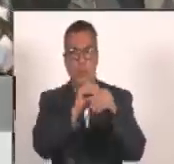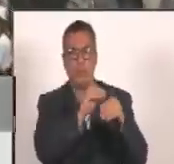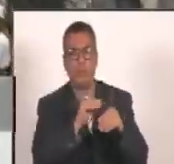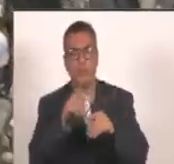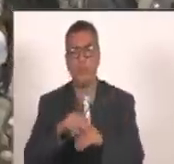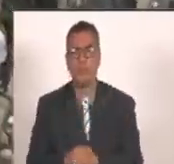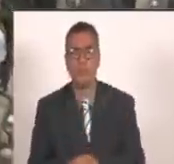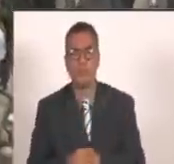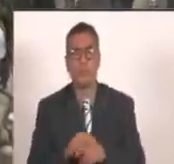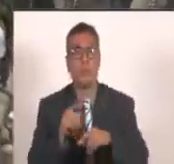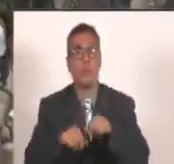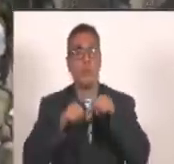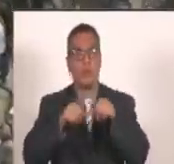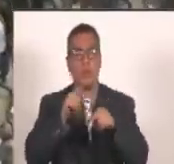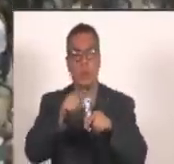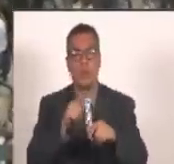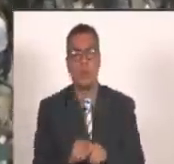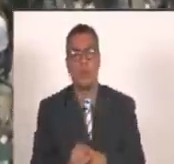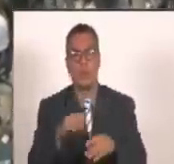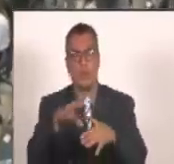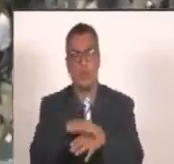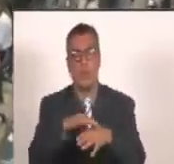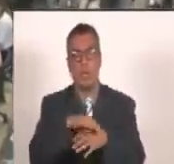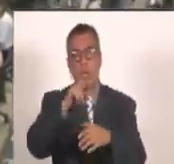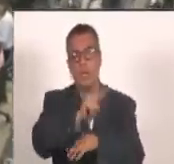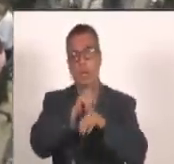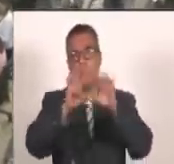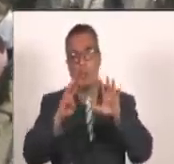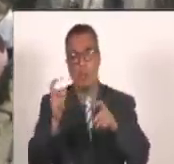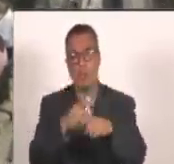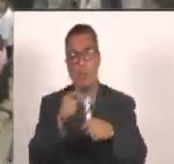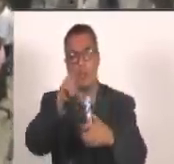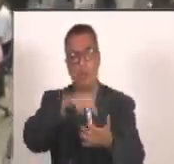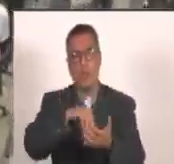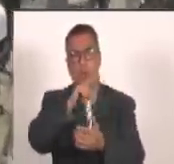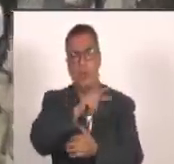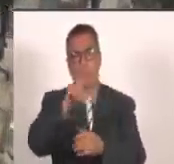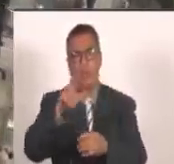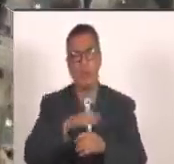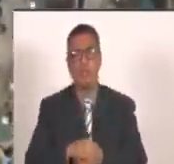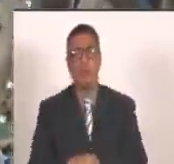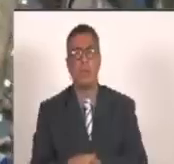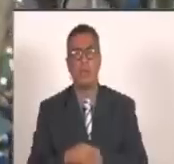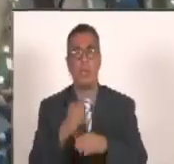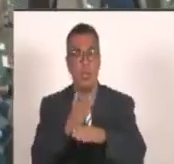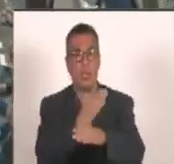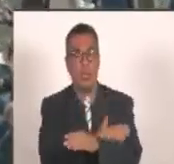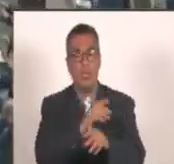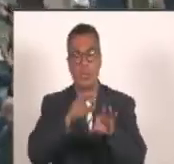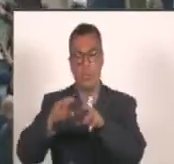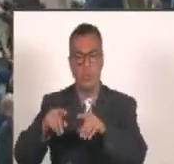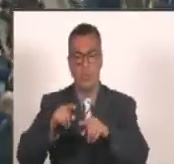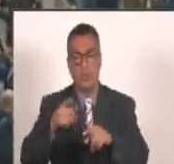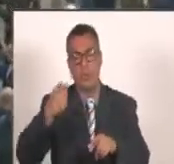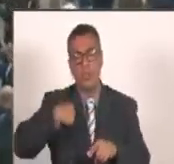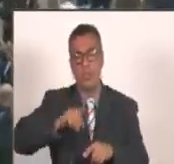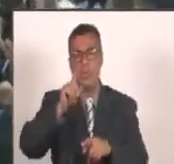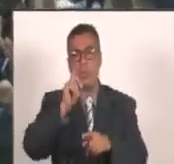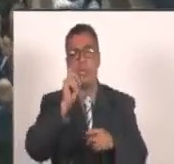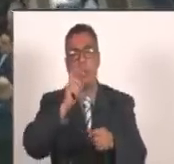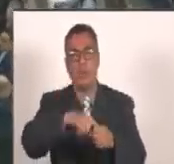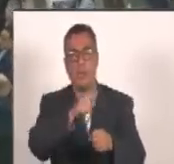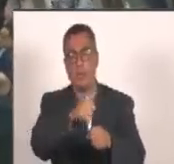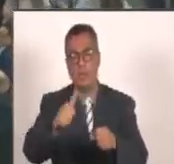convocatoria. Sesión permanente del martes 29 de agosto de 2023. Previo anuncio de secretaría de la existencia del